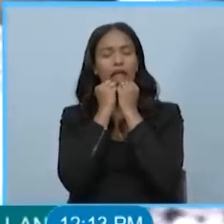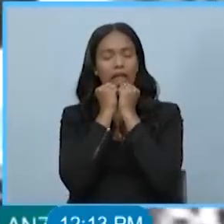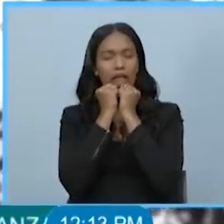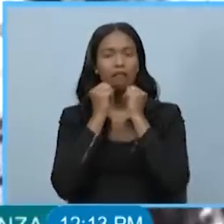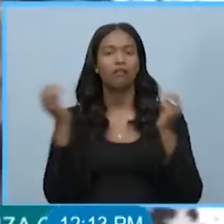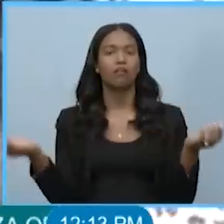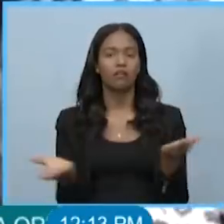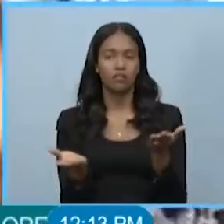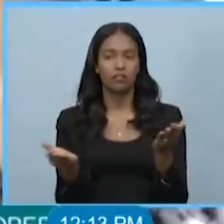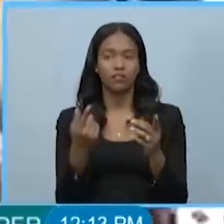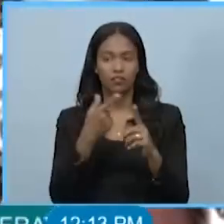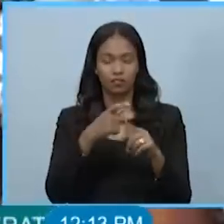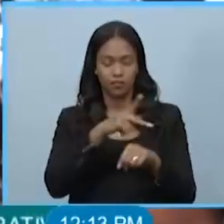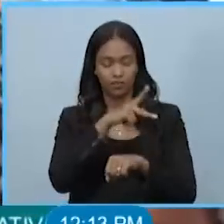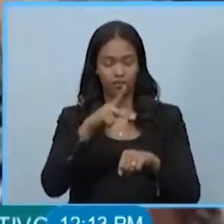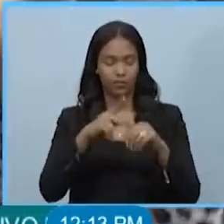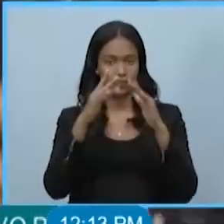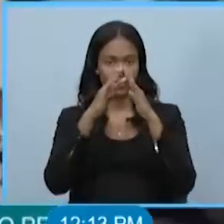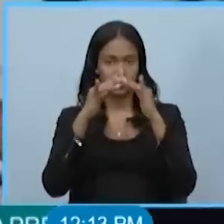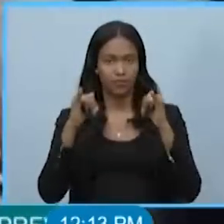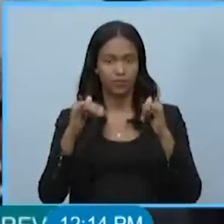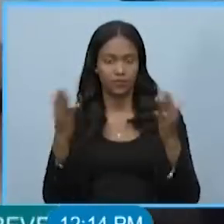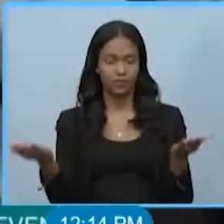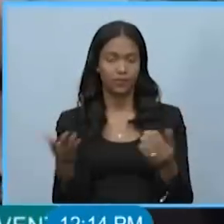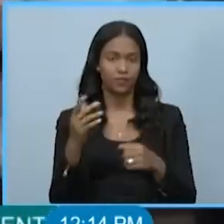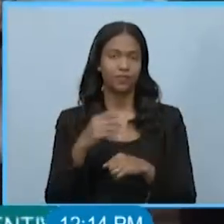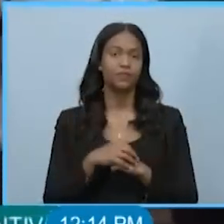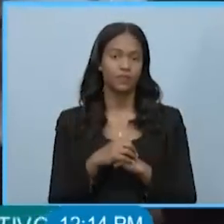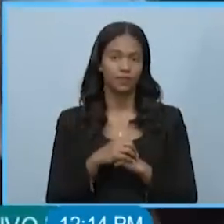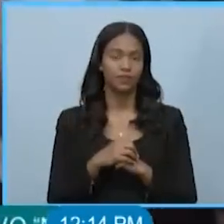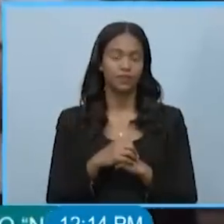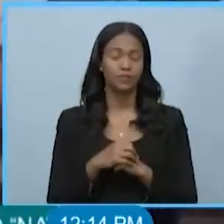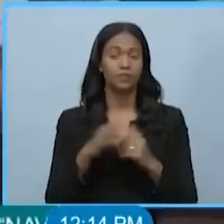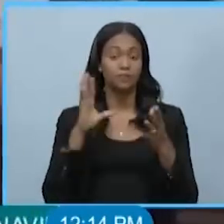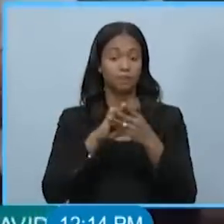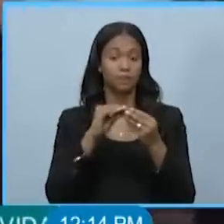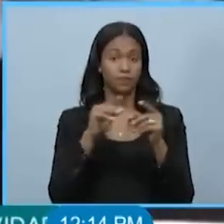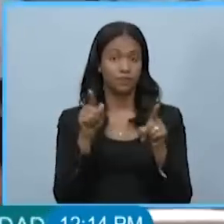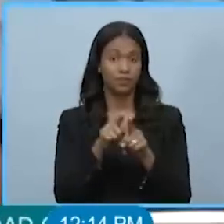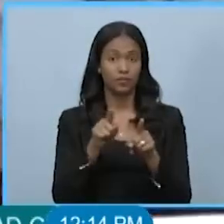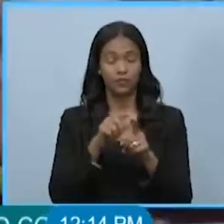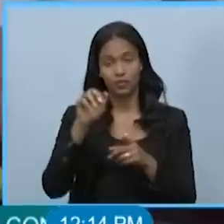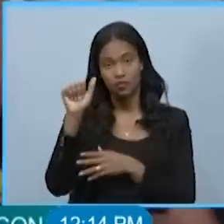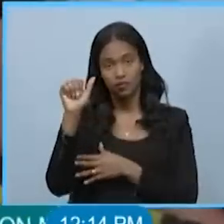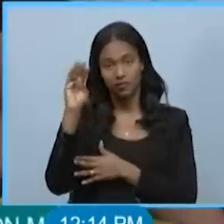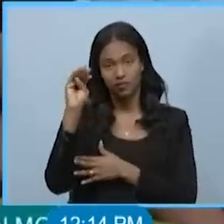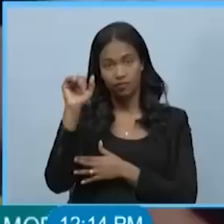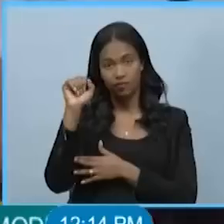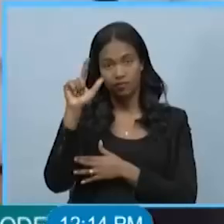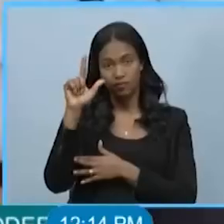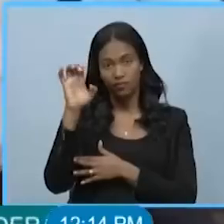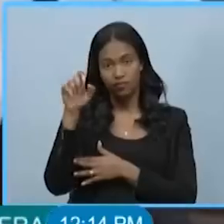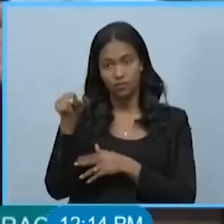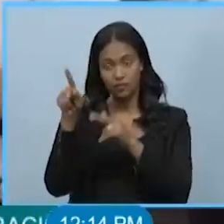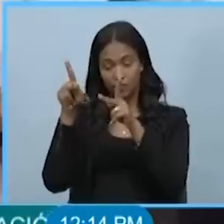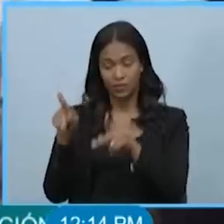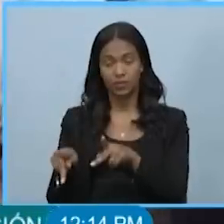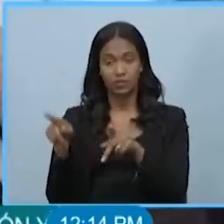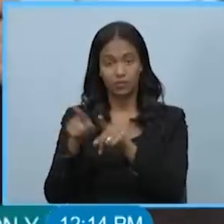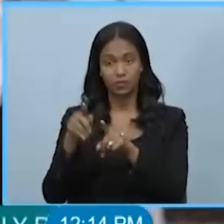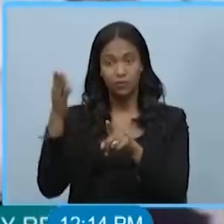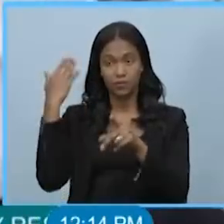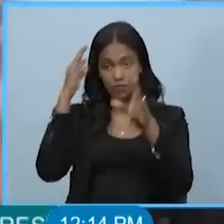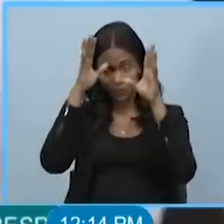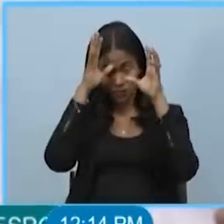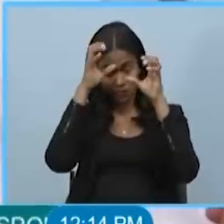aquí, de esta localidad del este del país. Precisar también que Amable Aristi Castro fue candidato a la